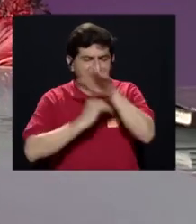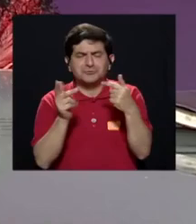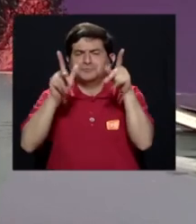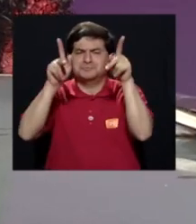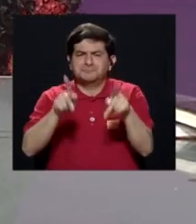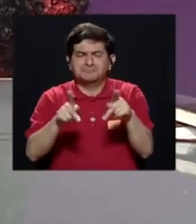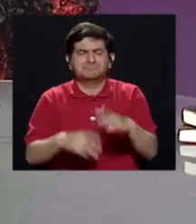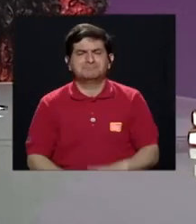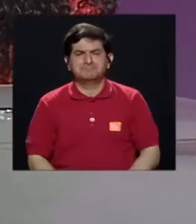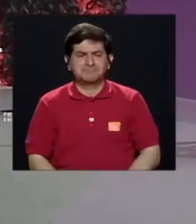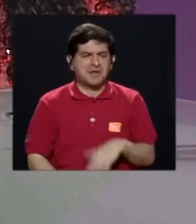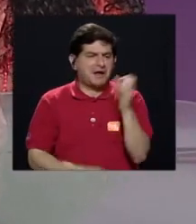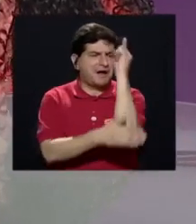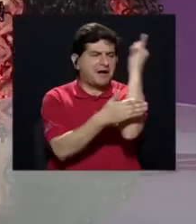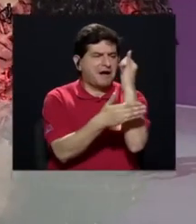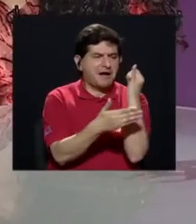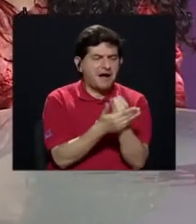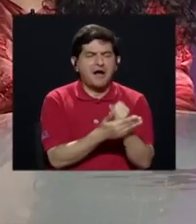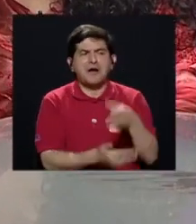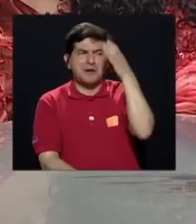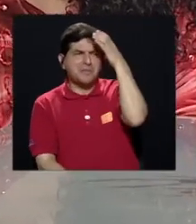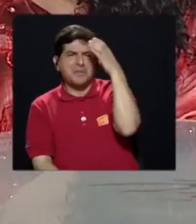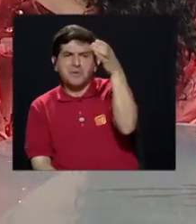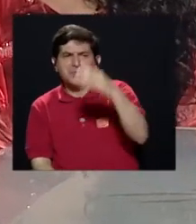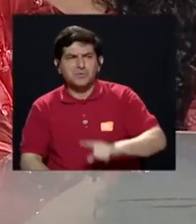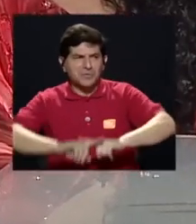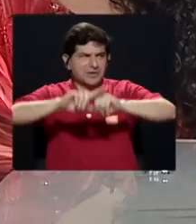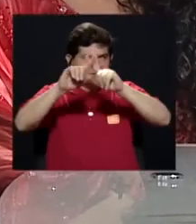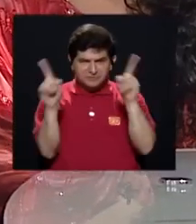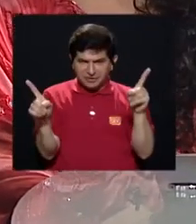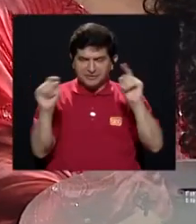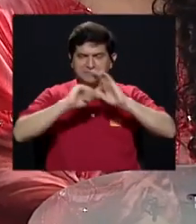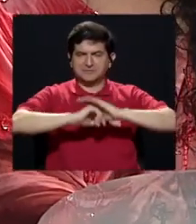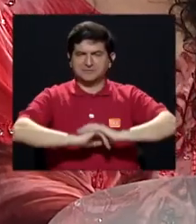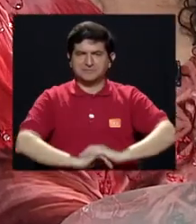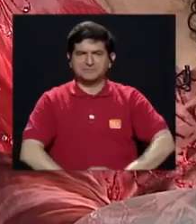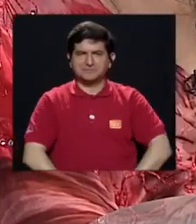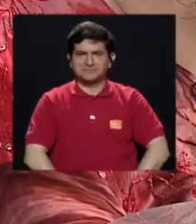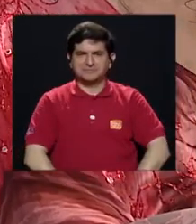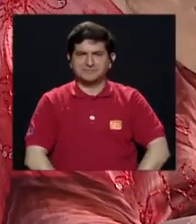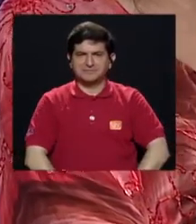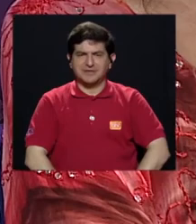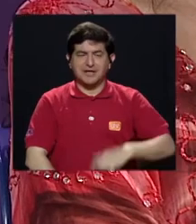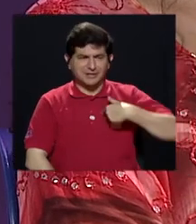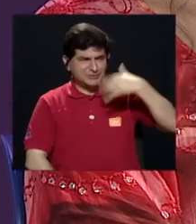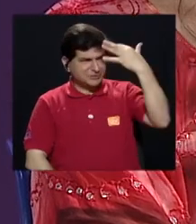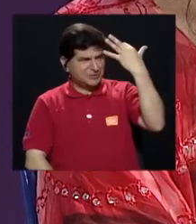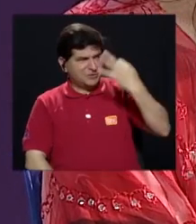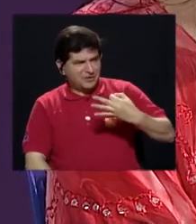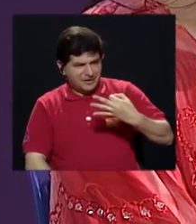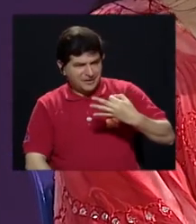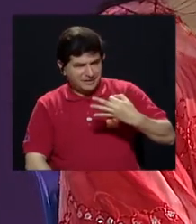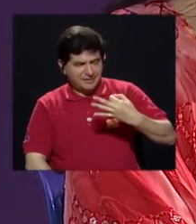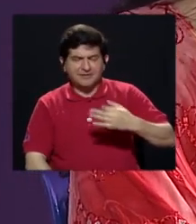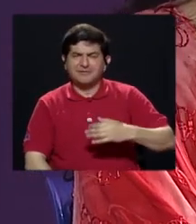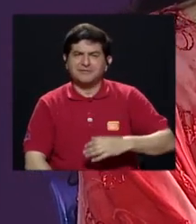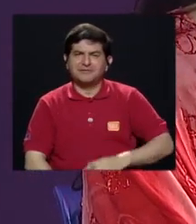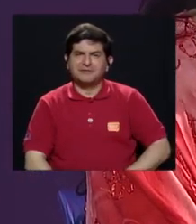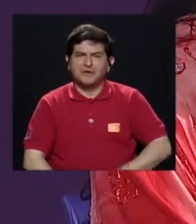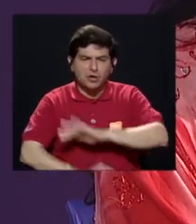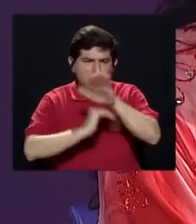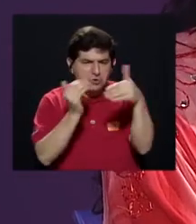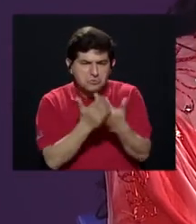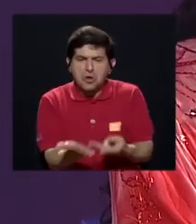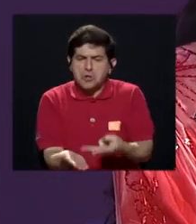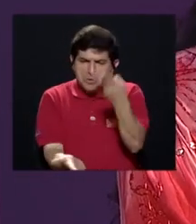mundo que realice arte o cultura va a ser diferente, ¿verdad? Creo que todo